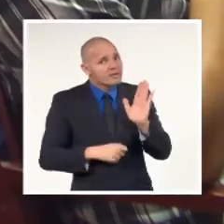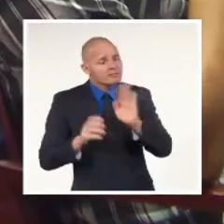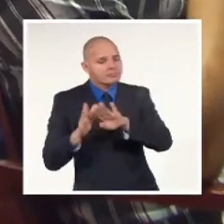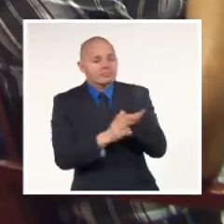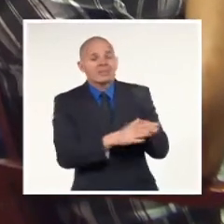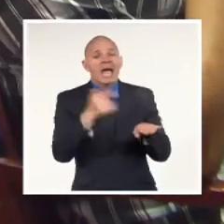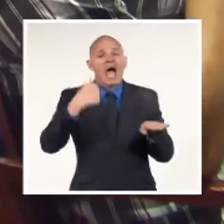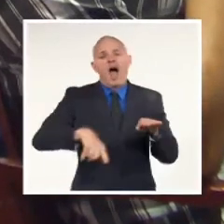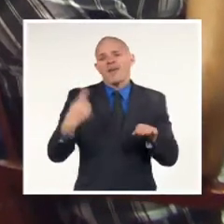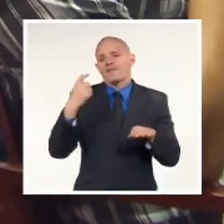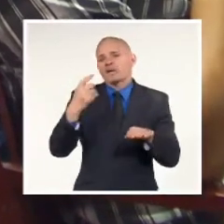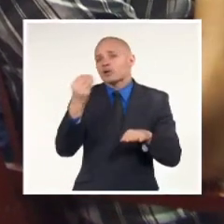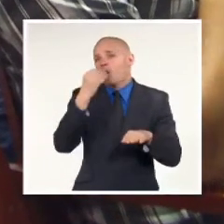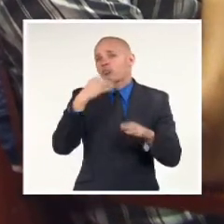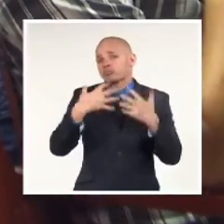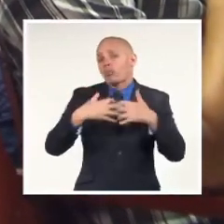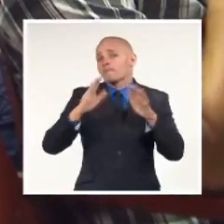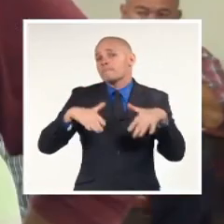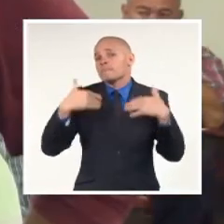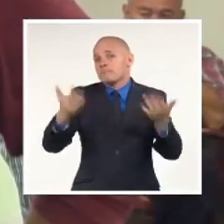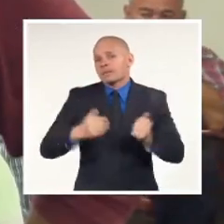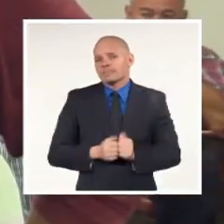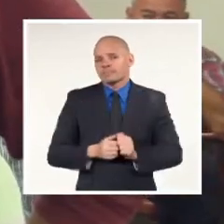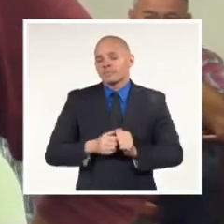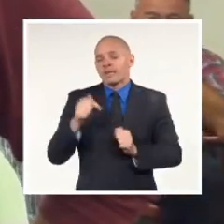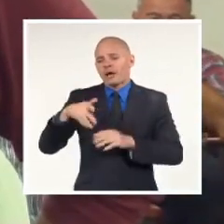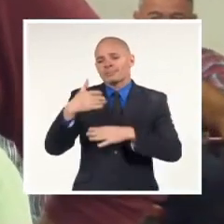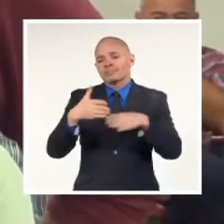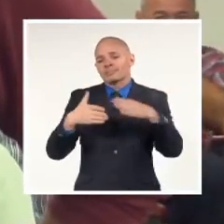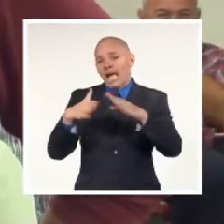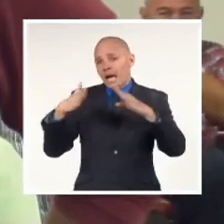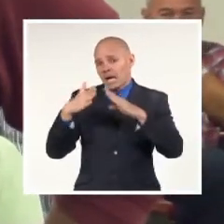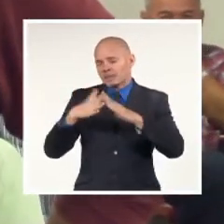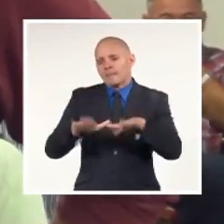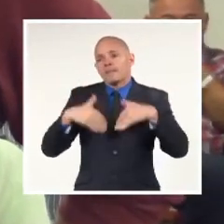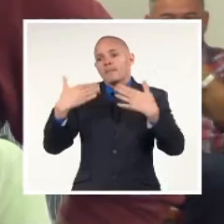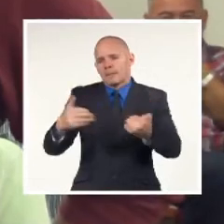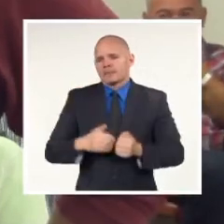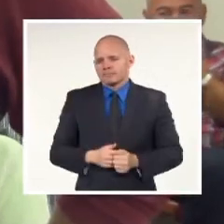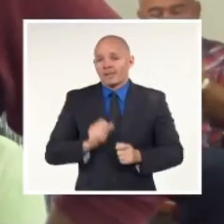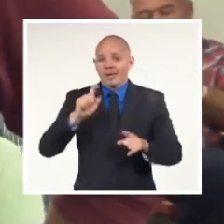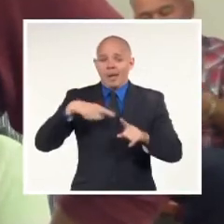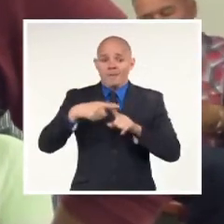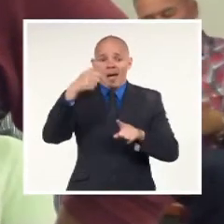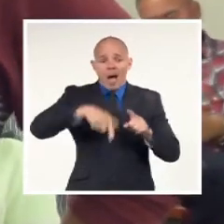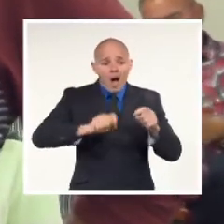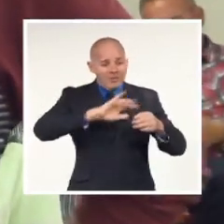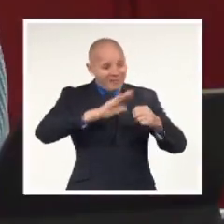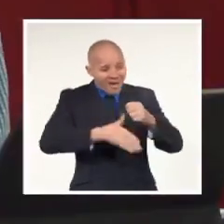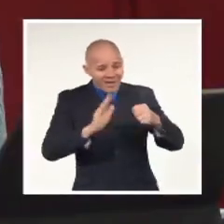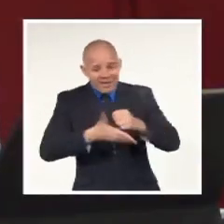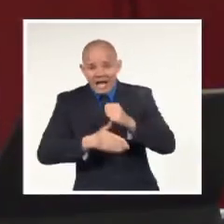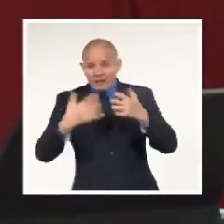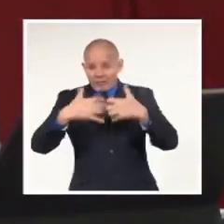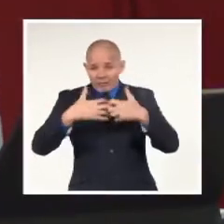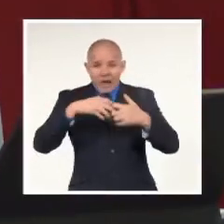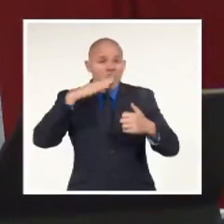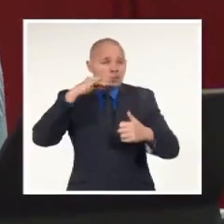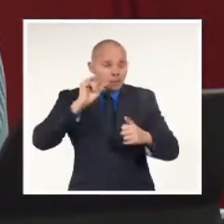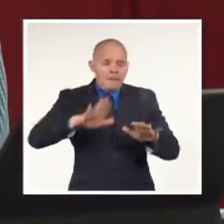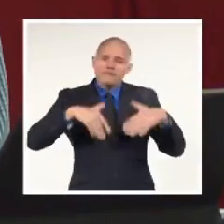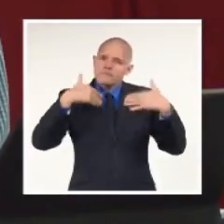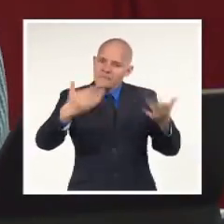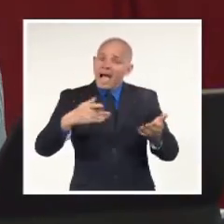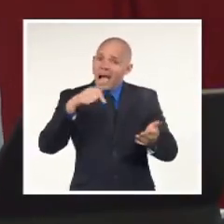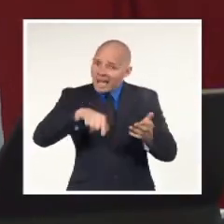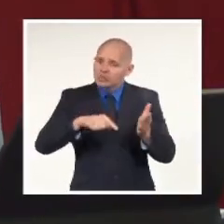la atención al sector no estatal, la construcción de viviendas y la recuperación de la producción azucarera se encuentran también dentro de las principales